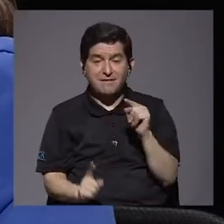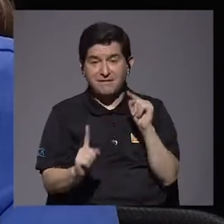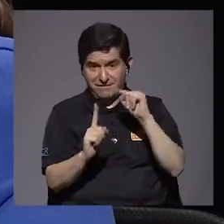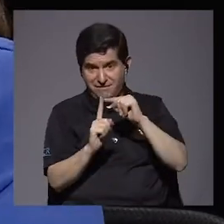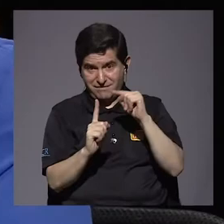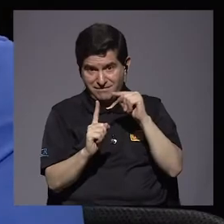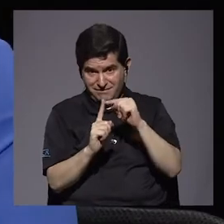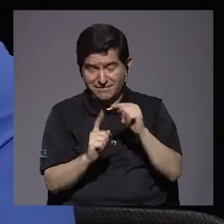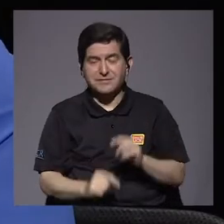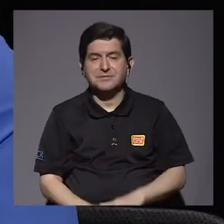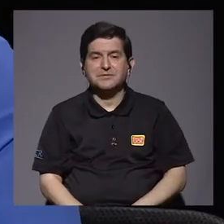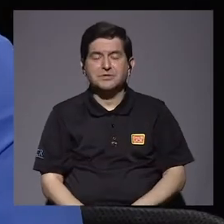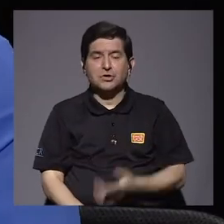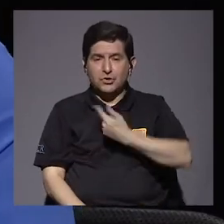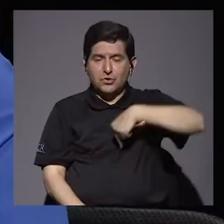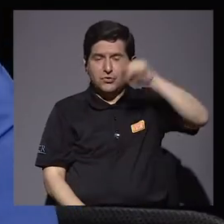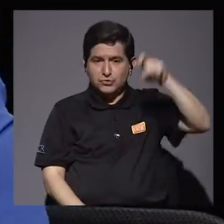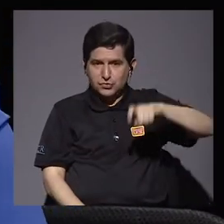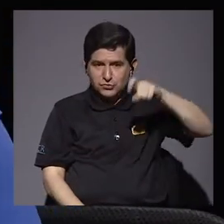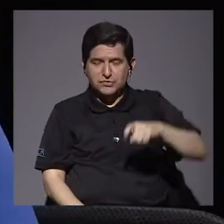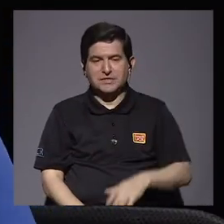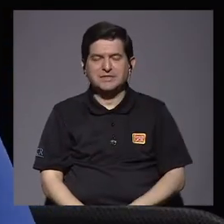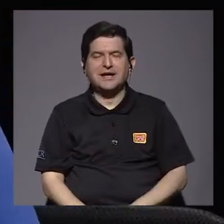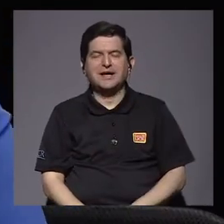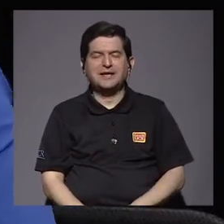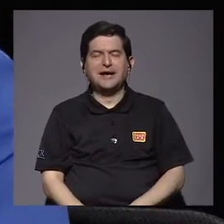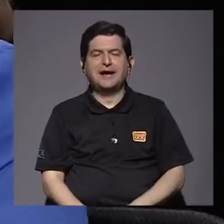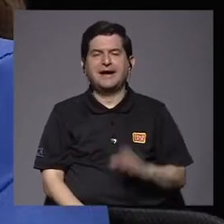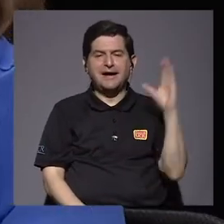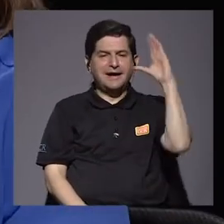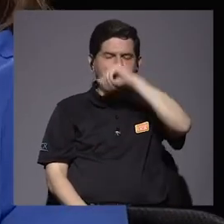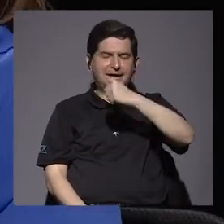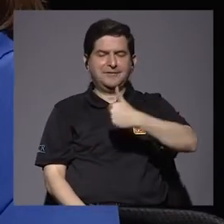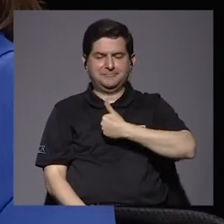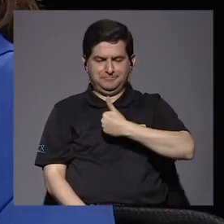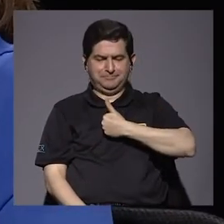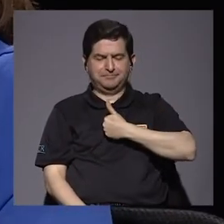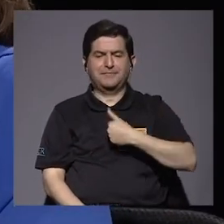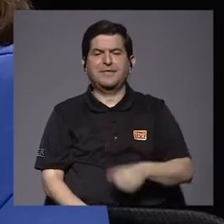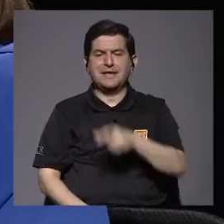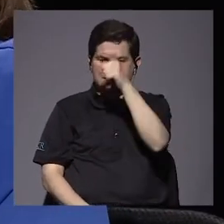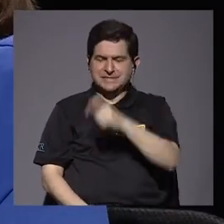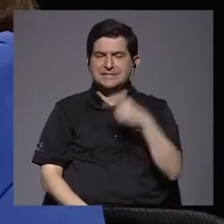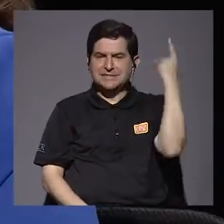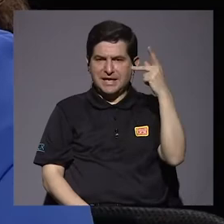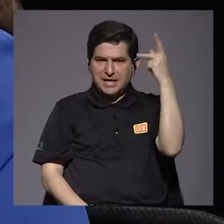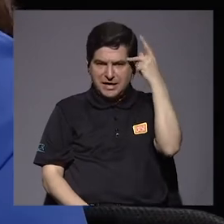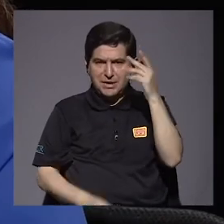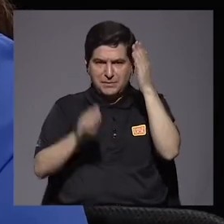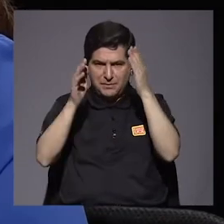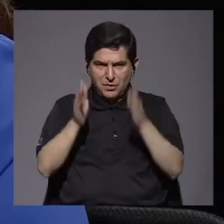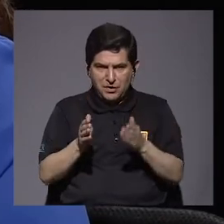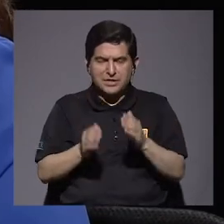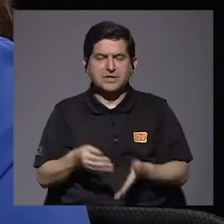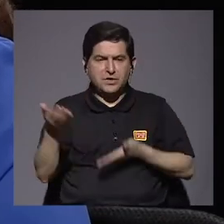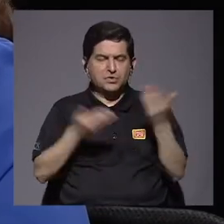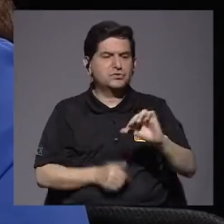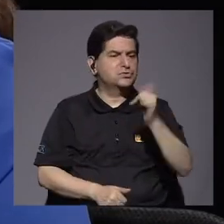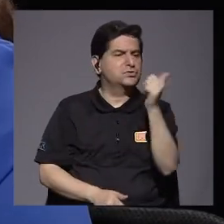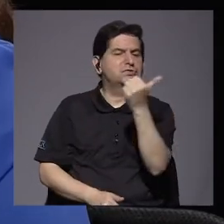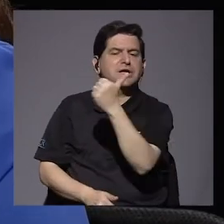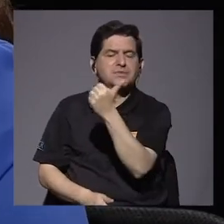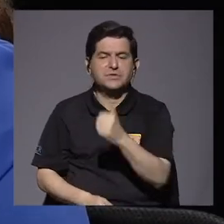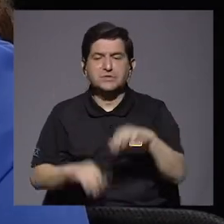de vista, yo creo que nosotros nos debemos reconocer como seres políticos que estamos al servicio de los demás